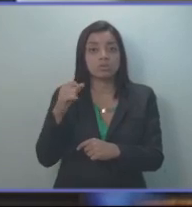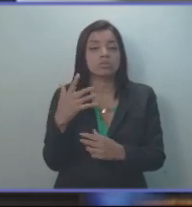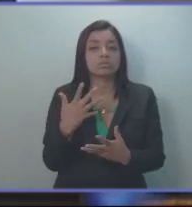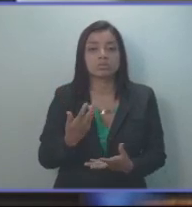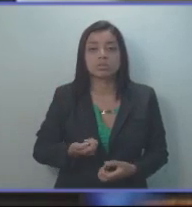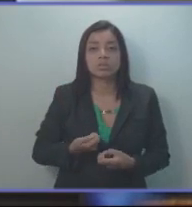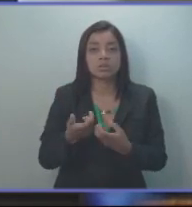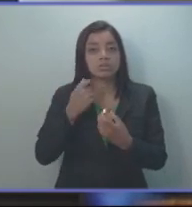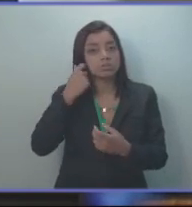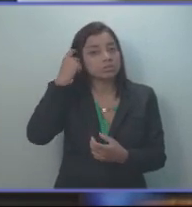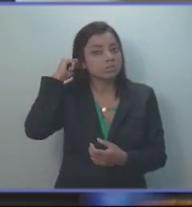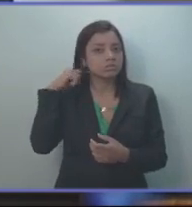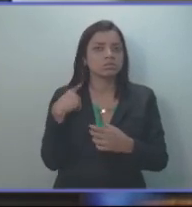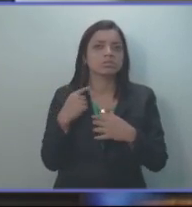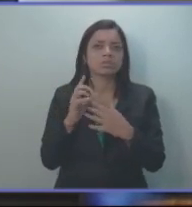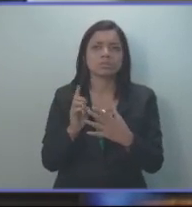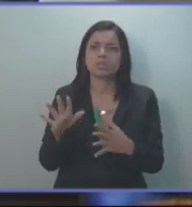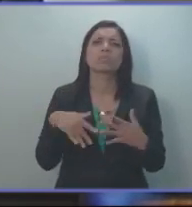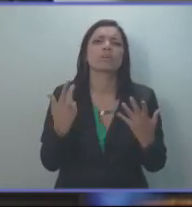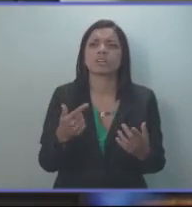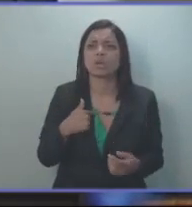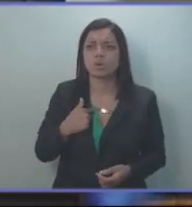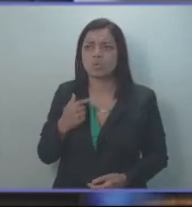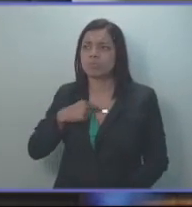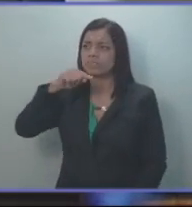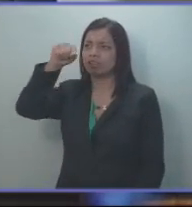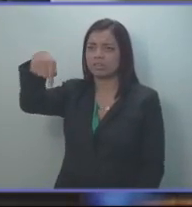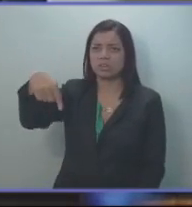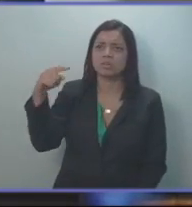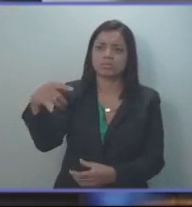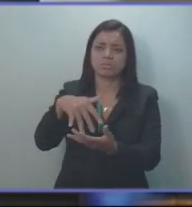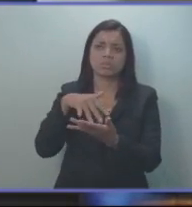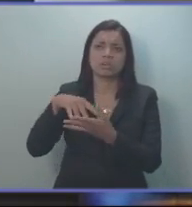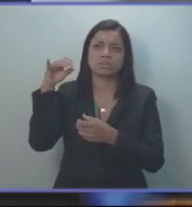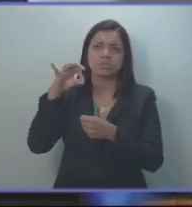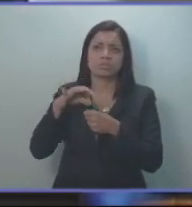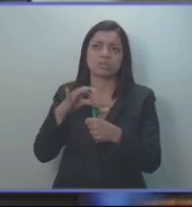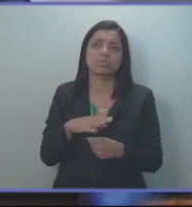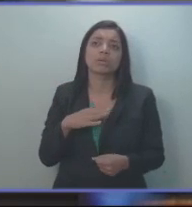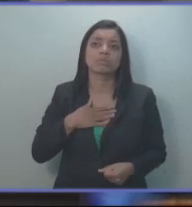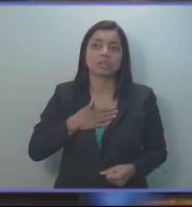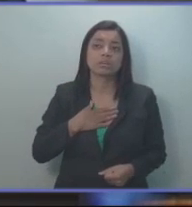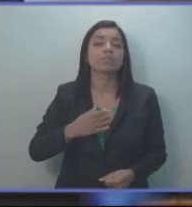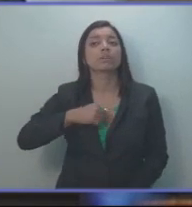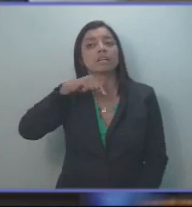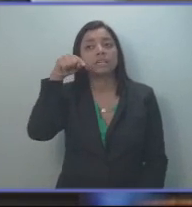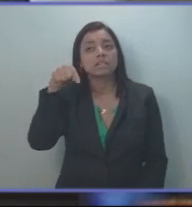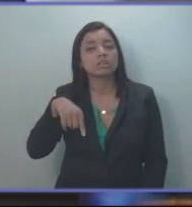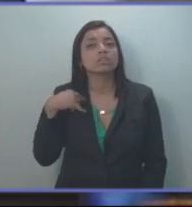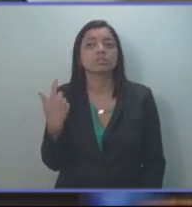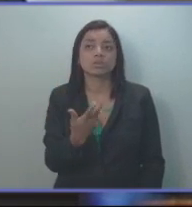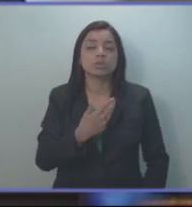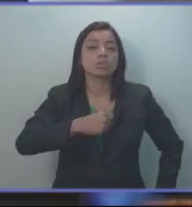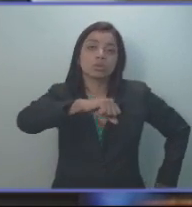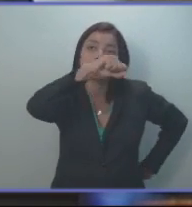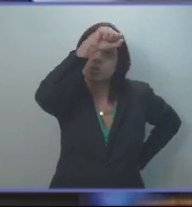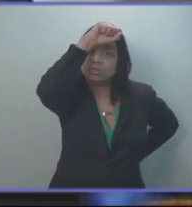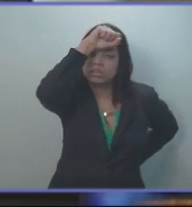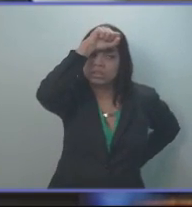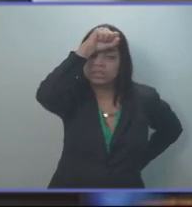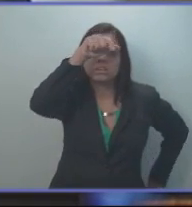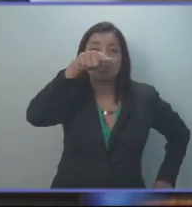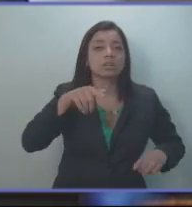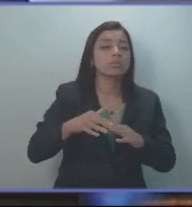el apoyo a los diputados. ¿Y por qué me solidarizo? No es porque yo tenga electores ahí, es porque nosotros en Cuscatlán sufrimos